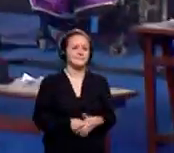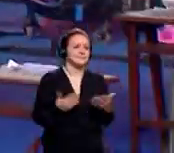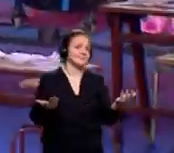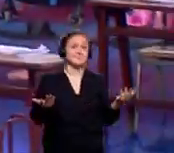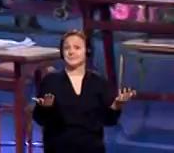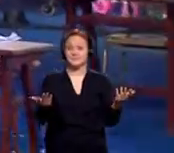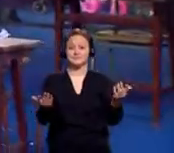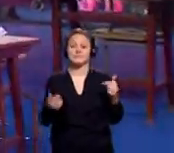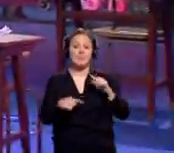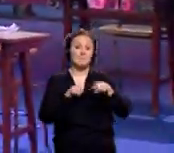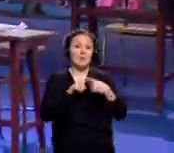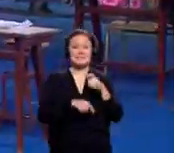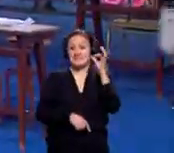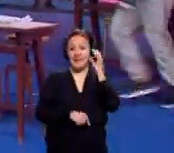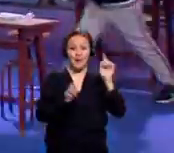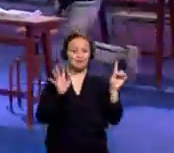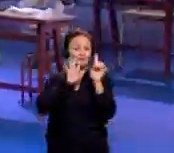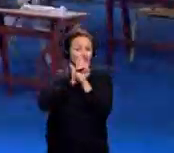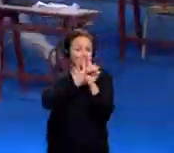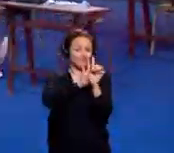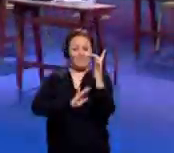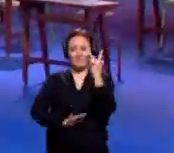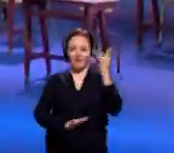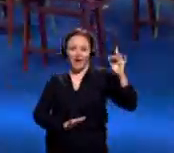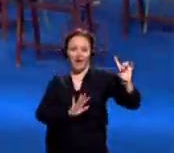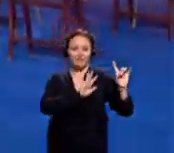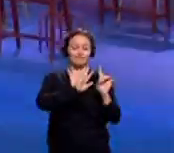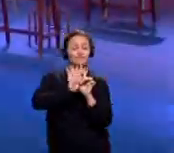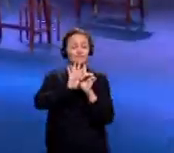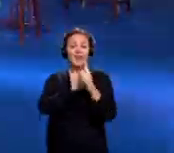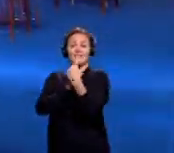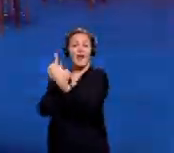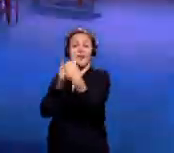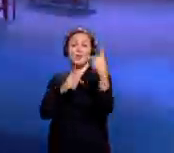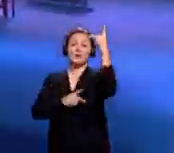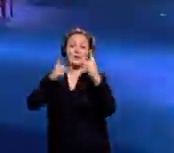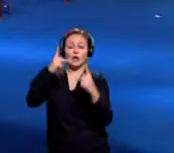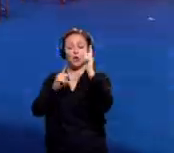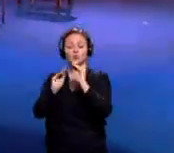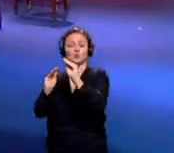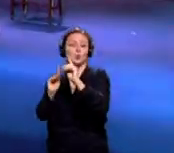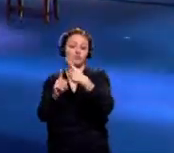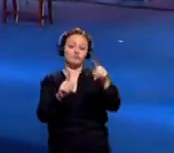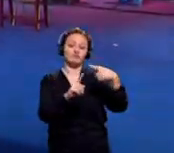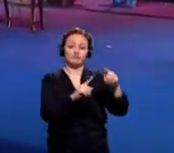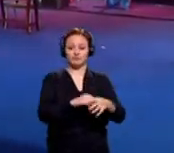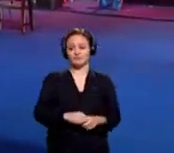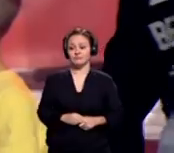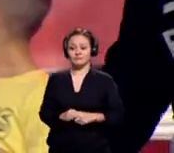Aquí vienen las populares, cada una tiene un pintor.